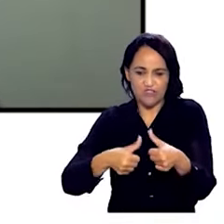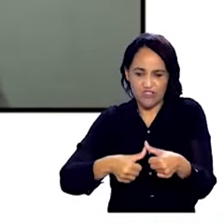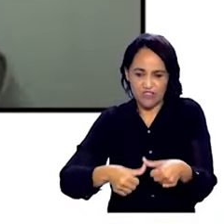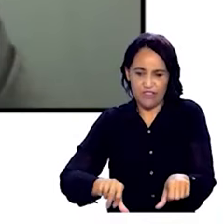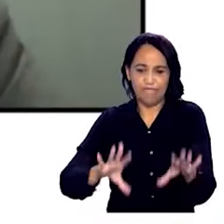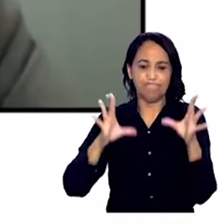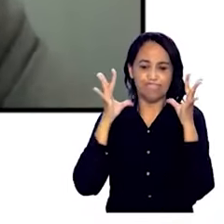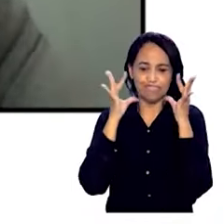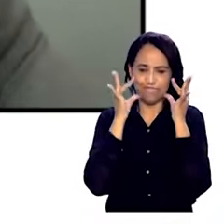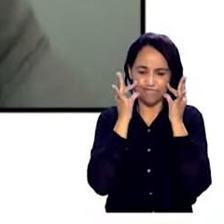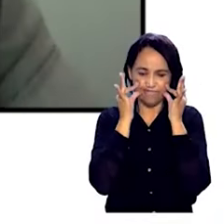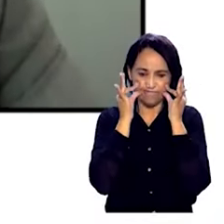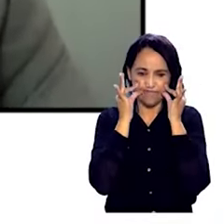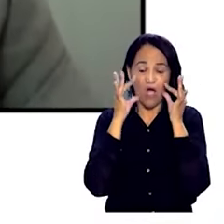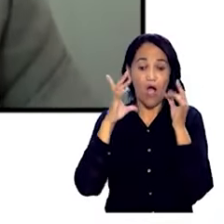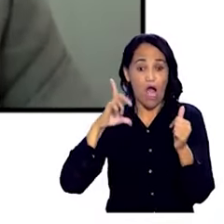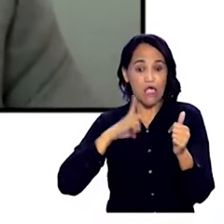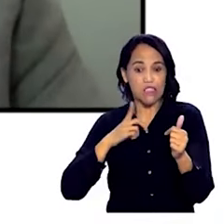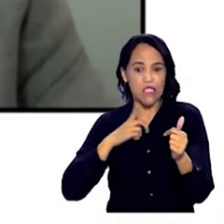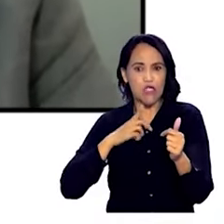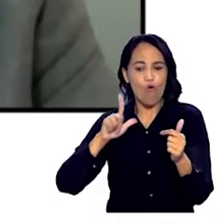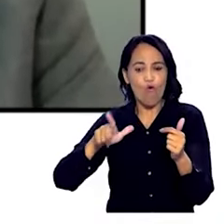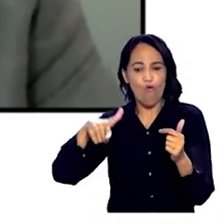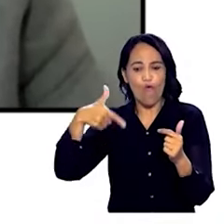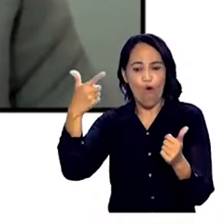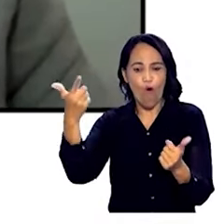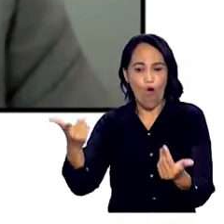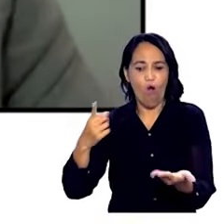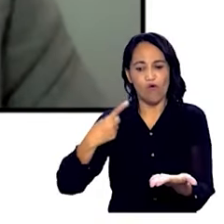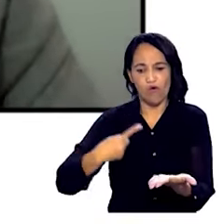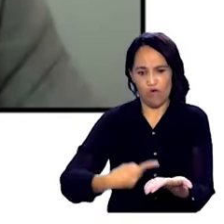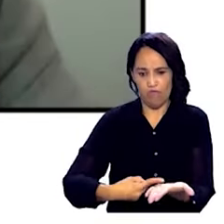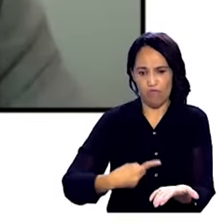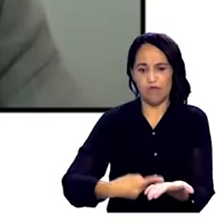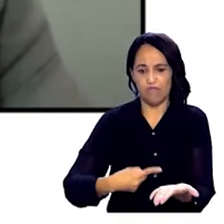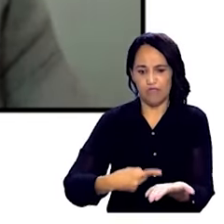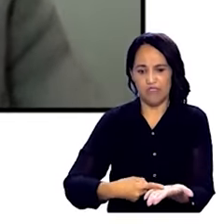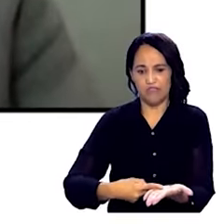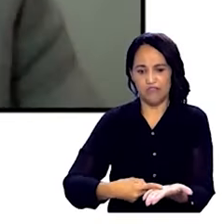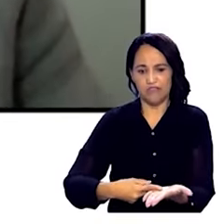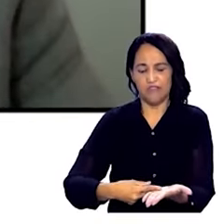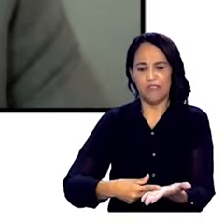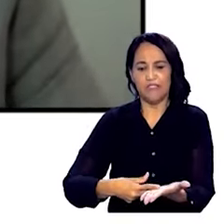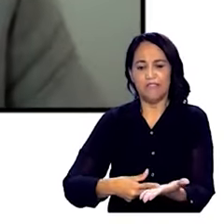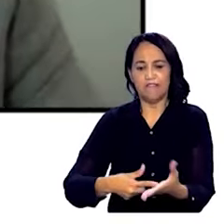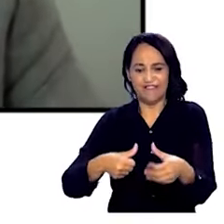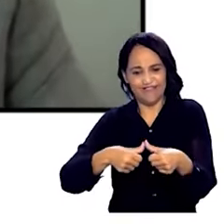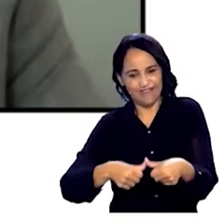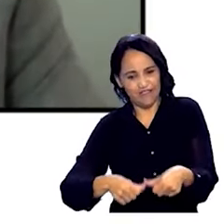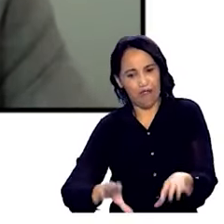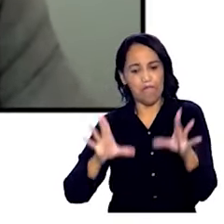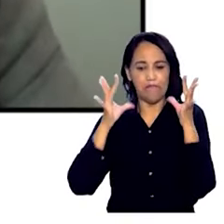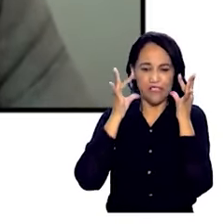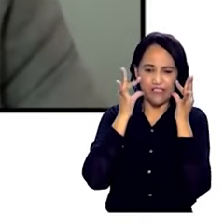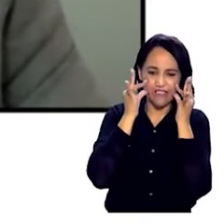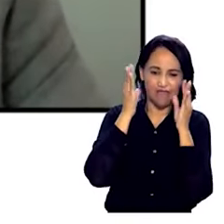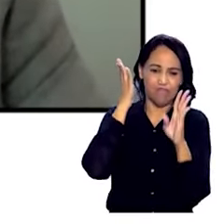encantar pod encont con queridos amigos algunos fuí